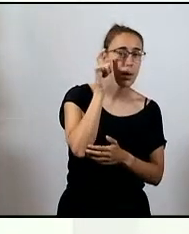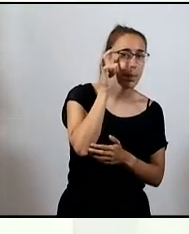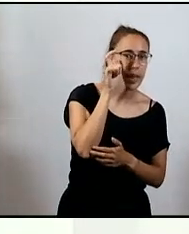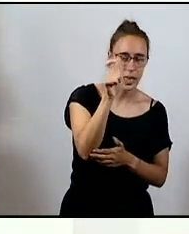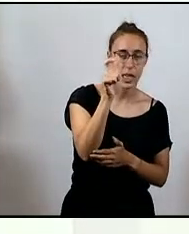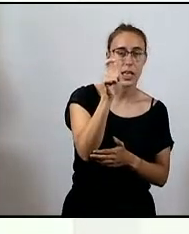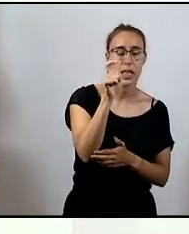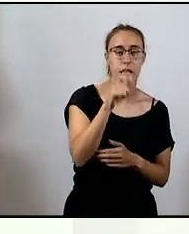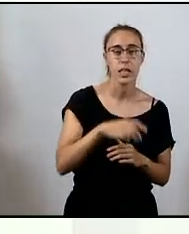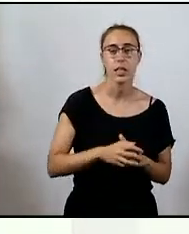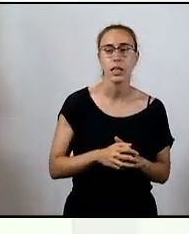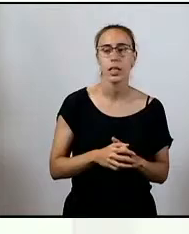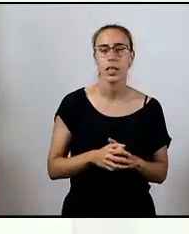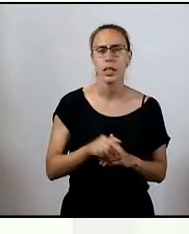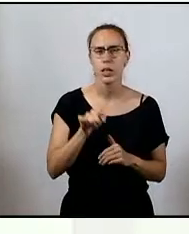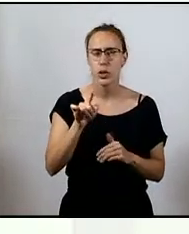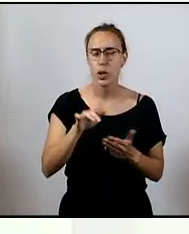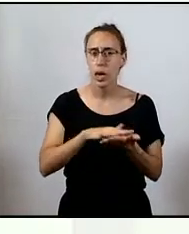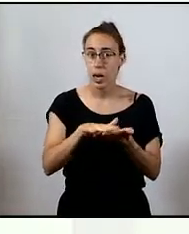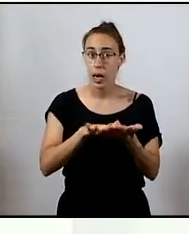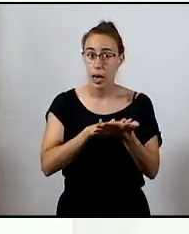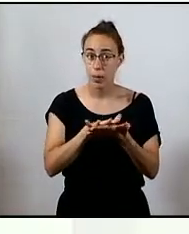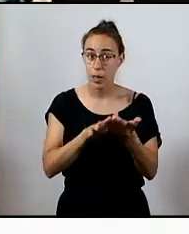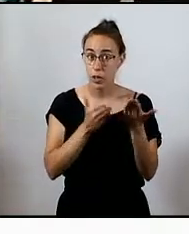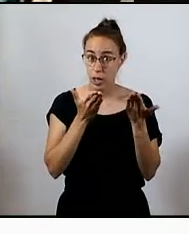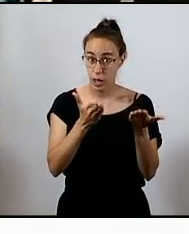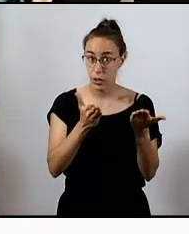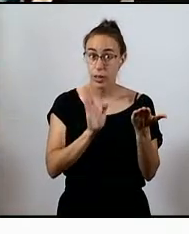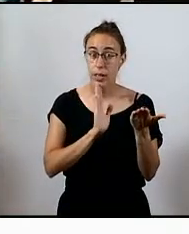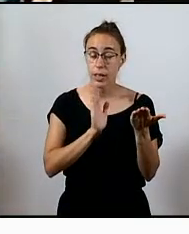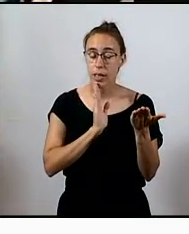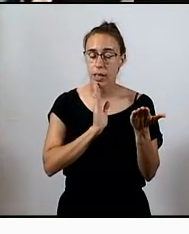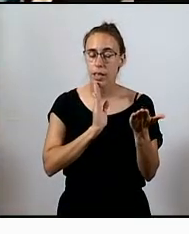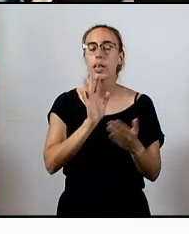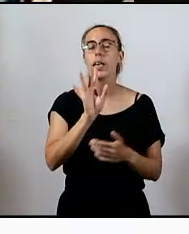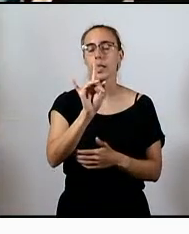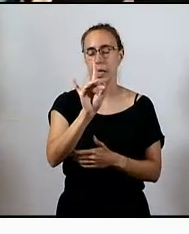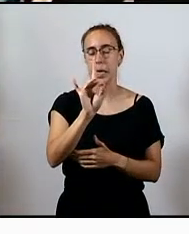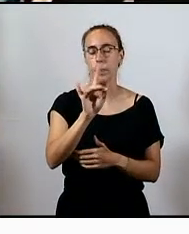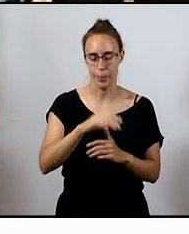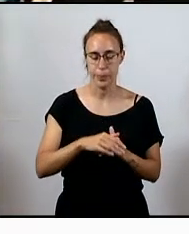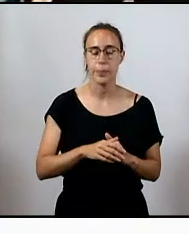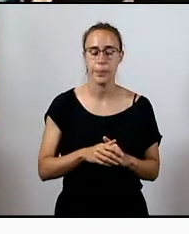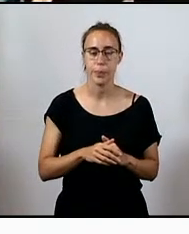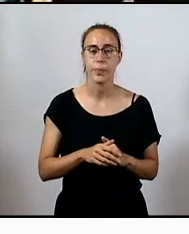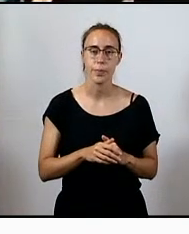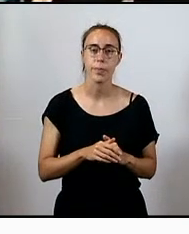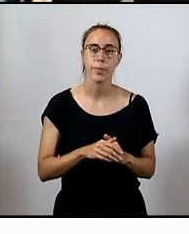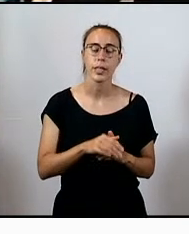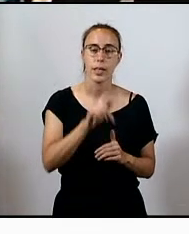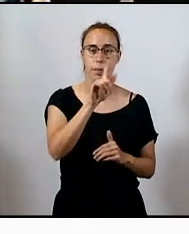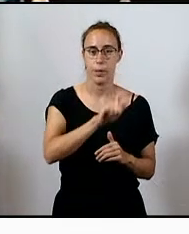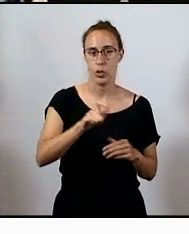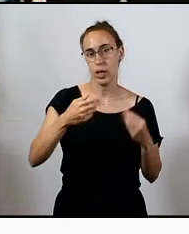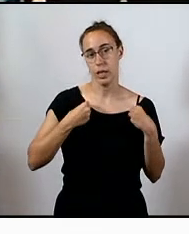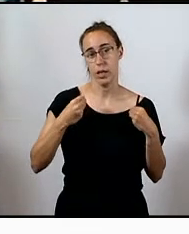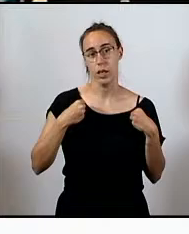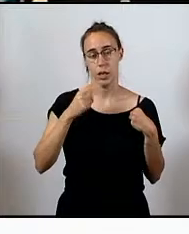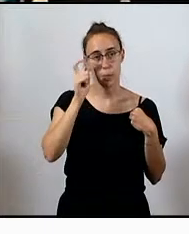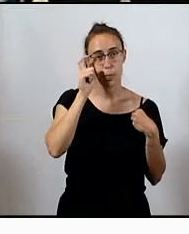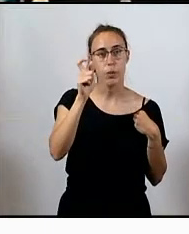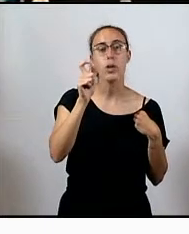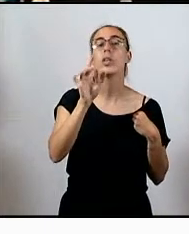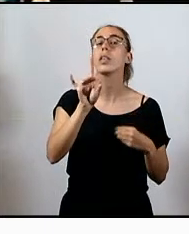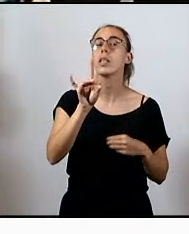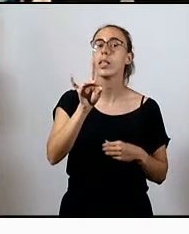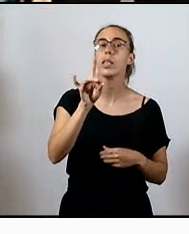¿tiene Estás hablando de las ayudas estas que hemos de habilitado. emergencia para Sí. los habitantes de pedanías, entiendo? Sí, Que es lo que sea. habitantes de